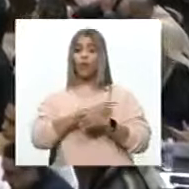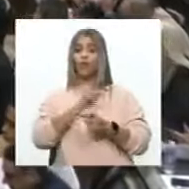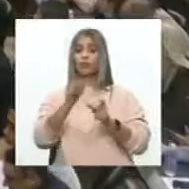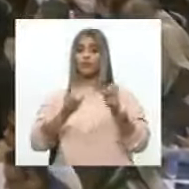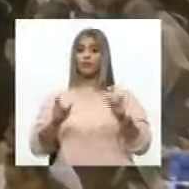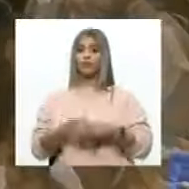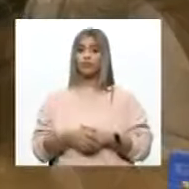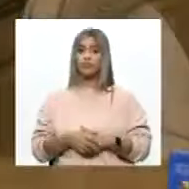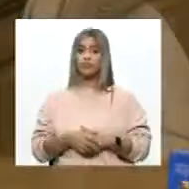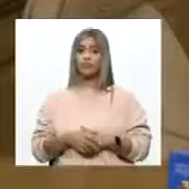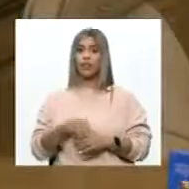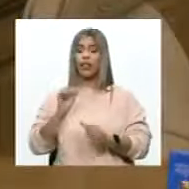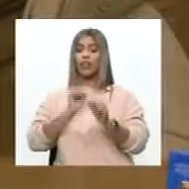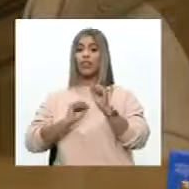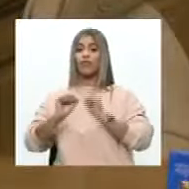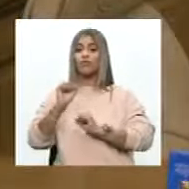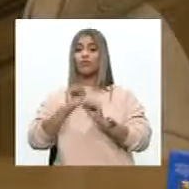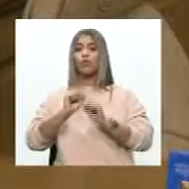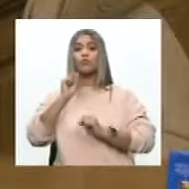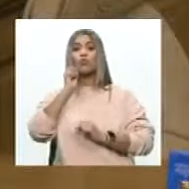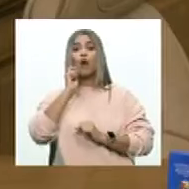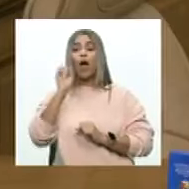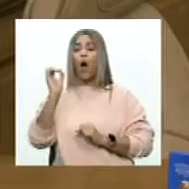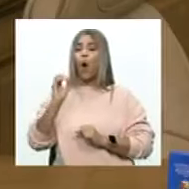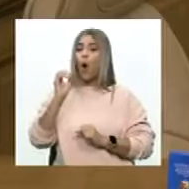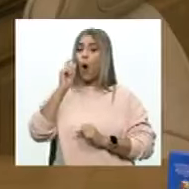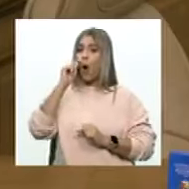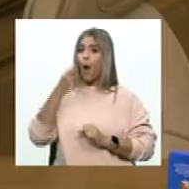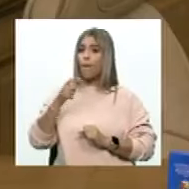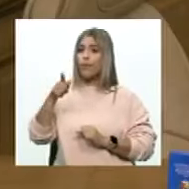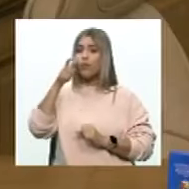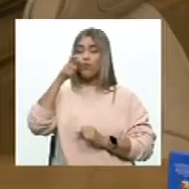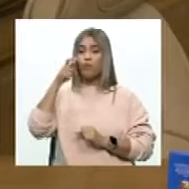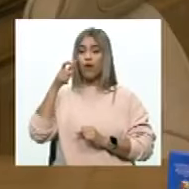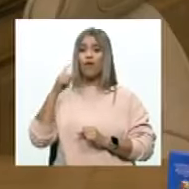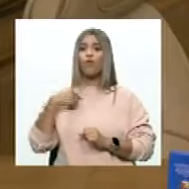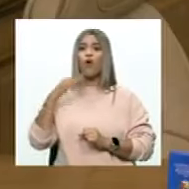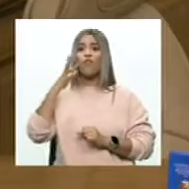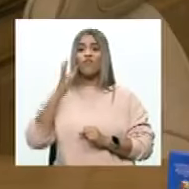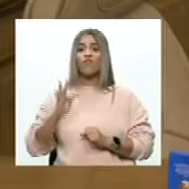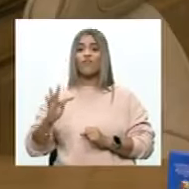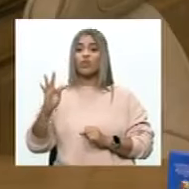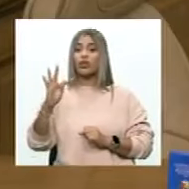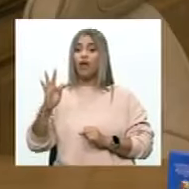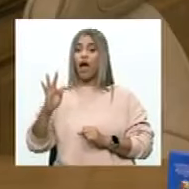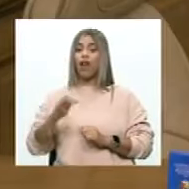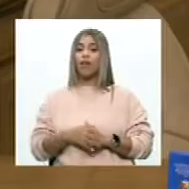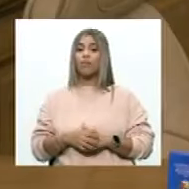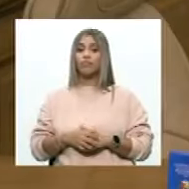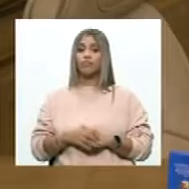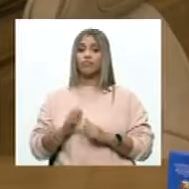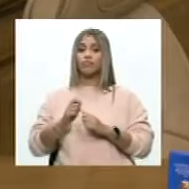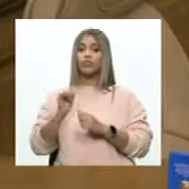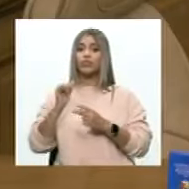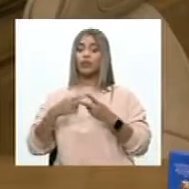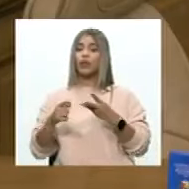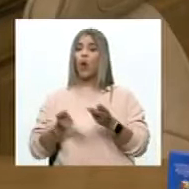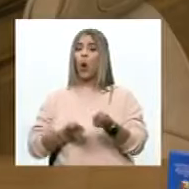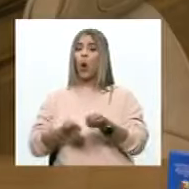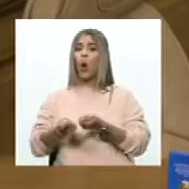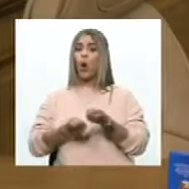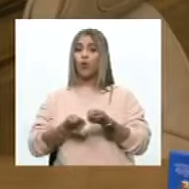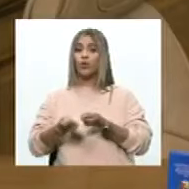Ciudadano, defensor o defensora del pueblo, el fiscal o la fiscal general y el contralor